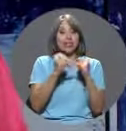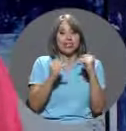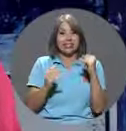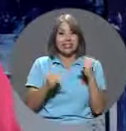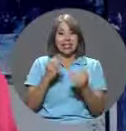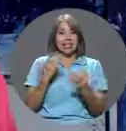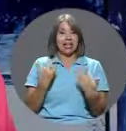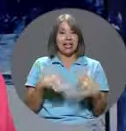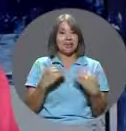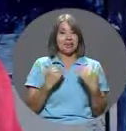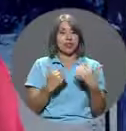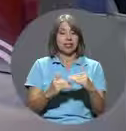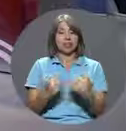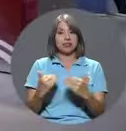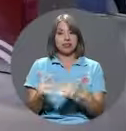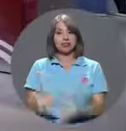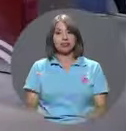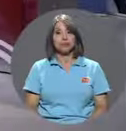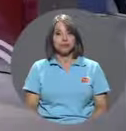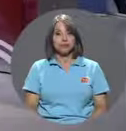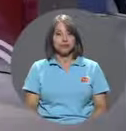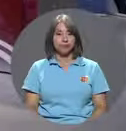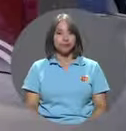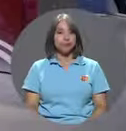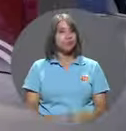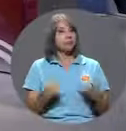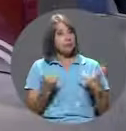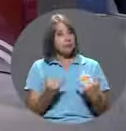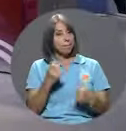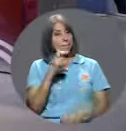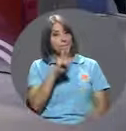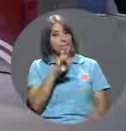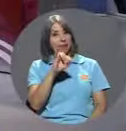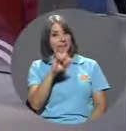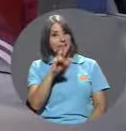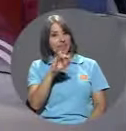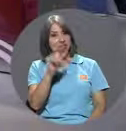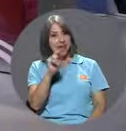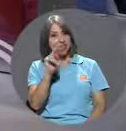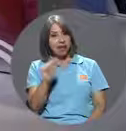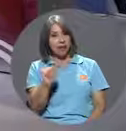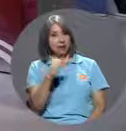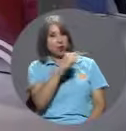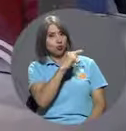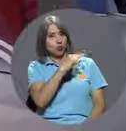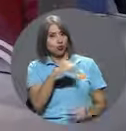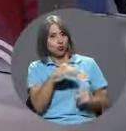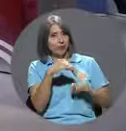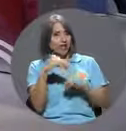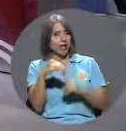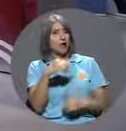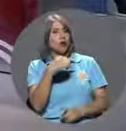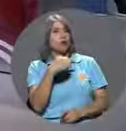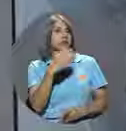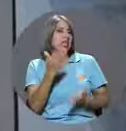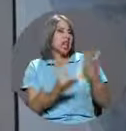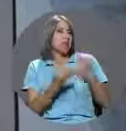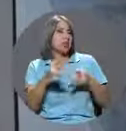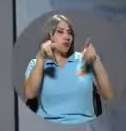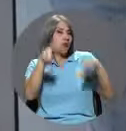límites. Ahora, Viviana, dada su especialidad, ¿qué consejos le daría usted